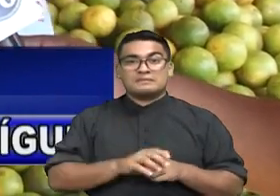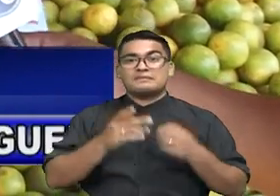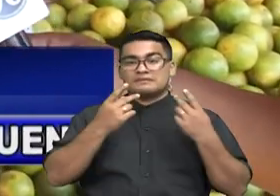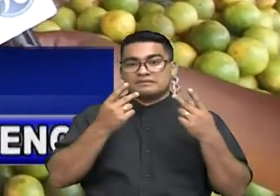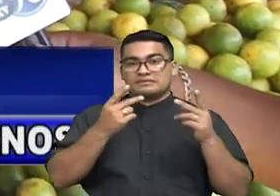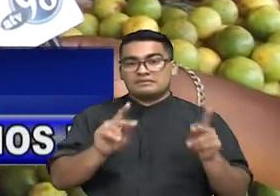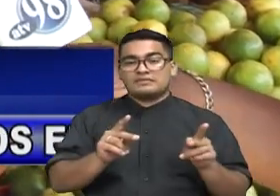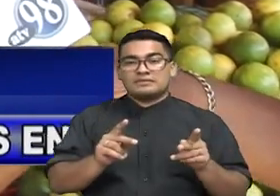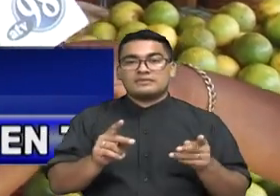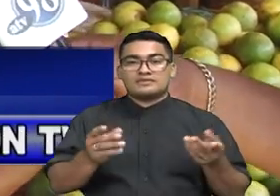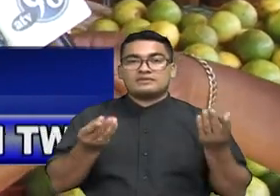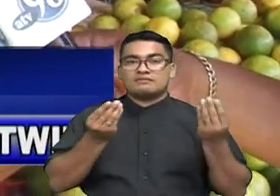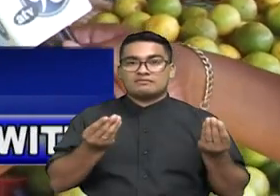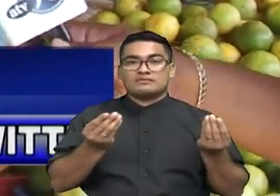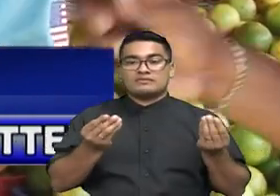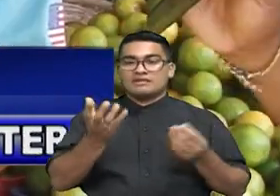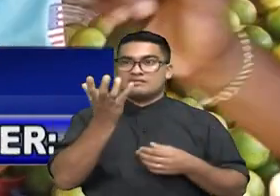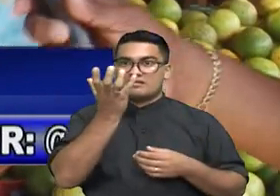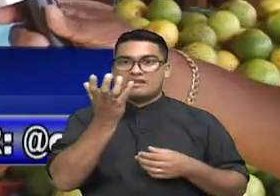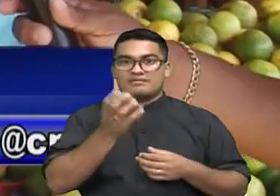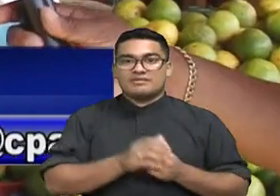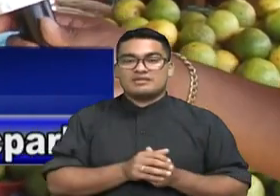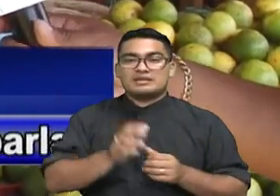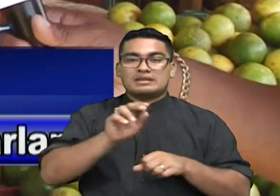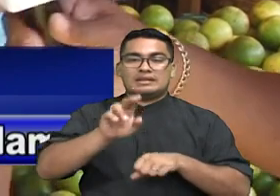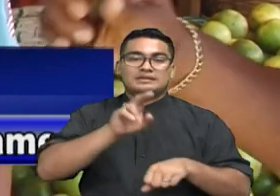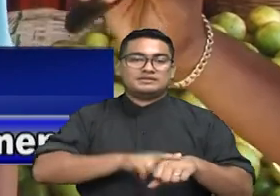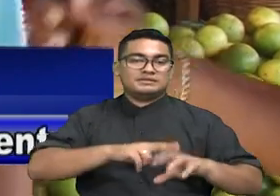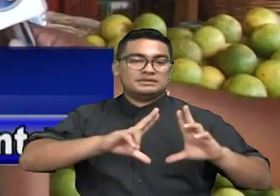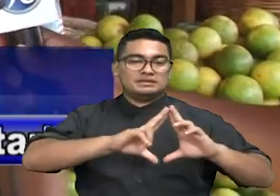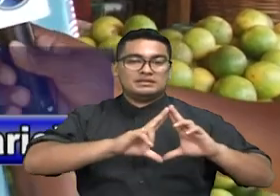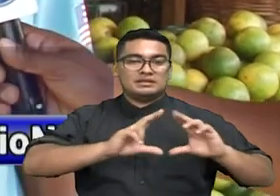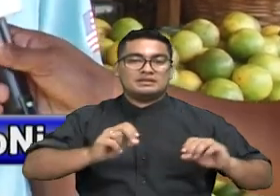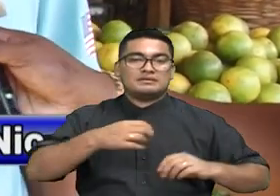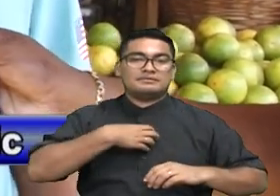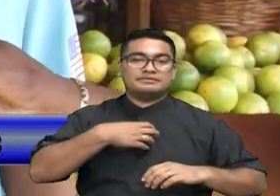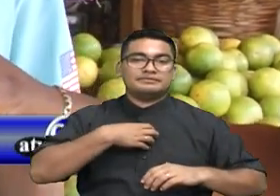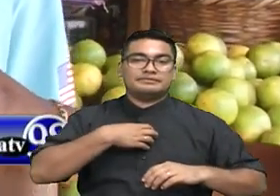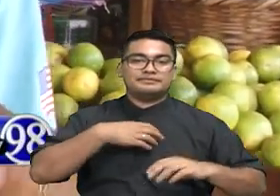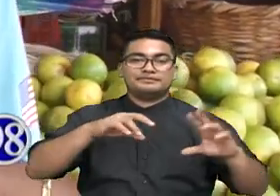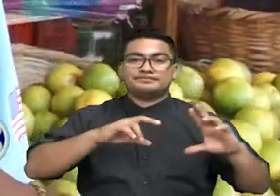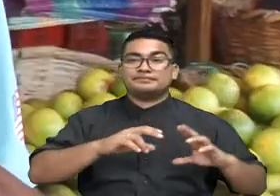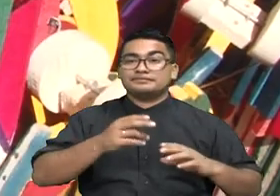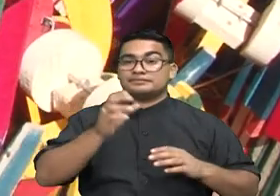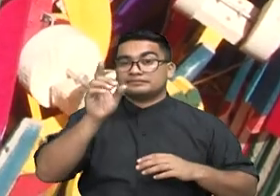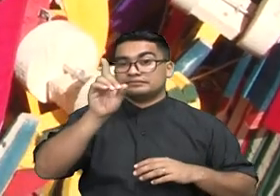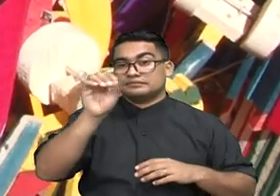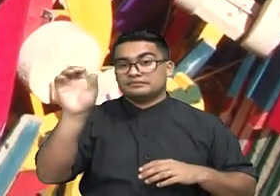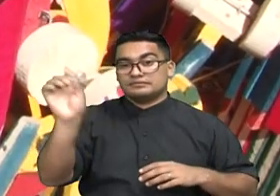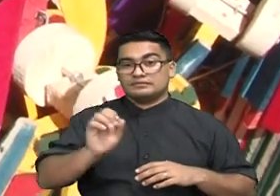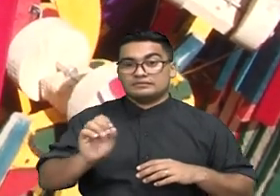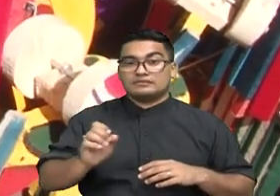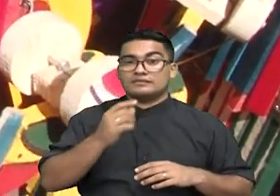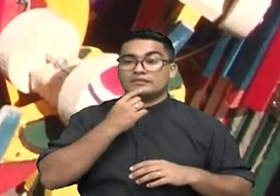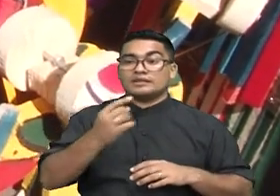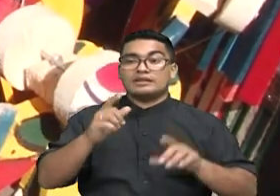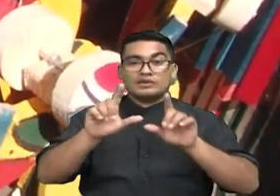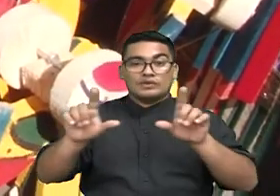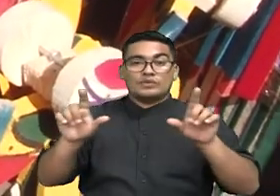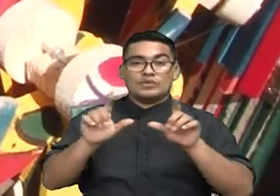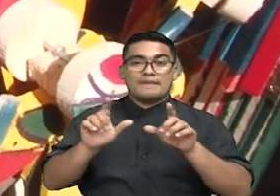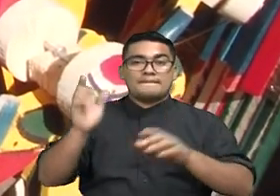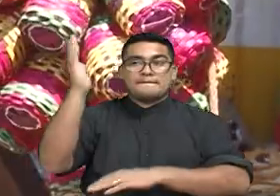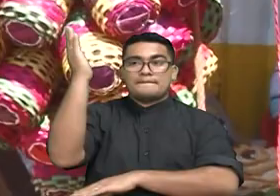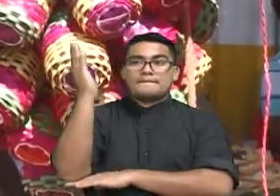grande que produce el palo. Yeah. ¿Son nacionales? Son nacionales. ¿Nicaragüenses? Nicaragüenses 100%. En el sector de donde fue la terminal